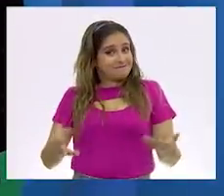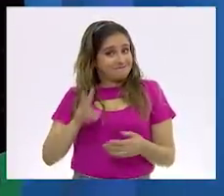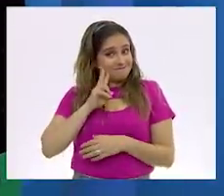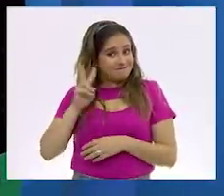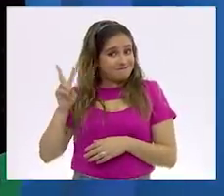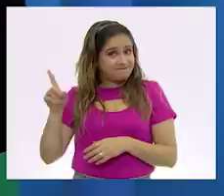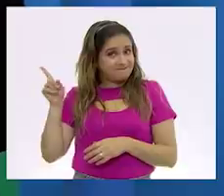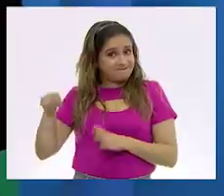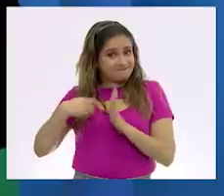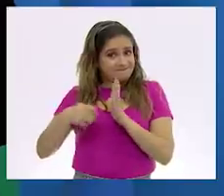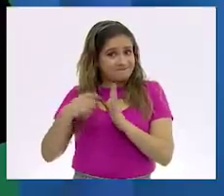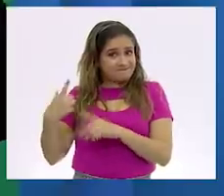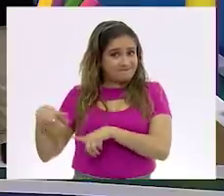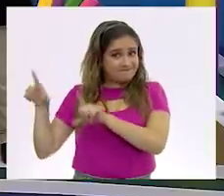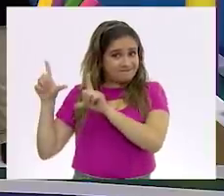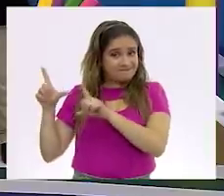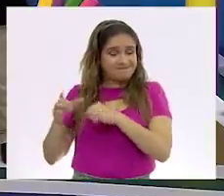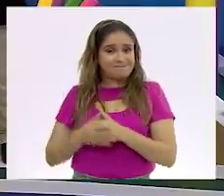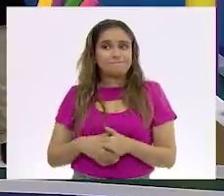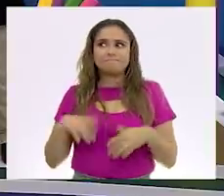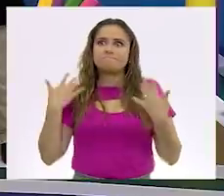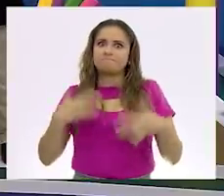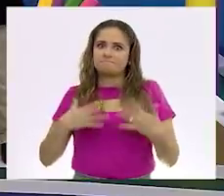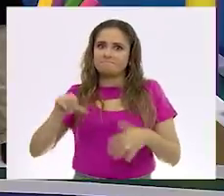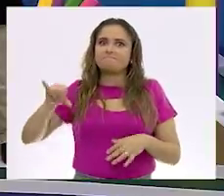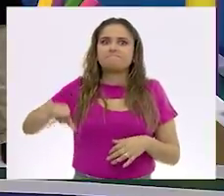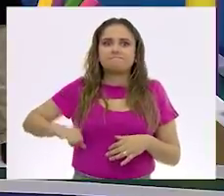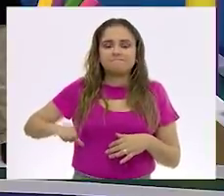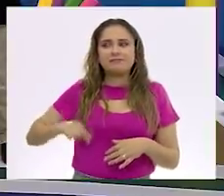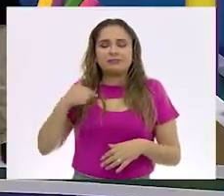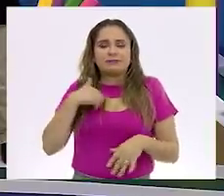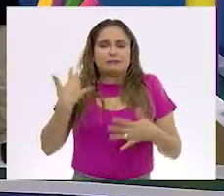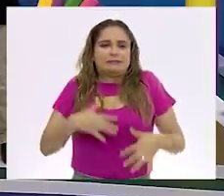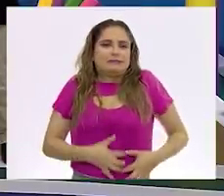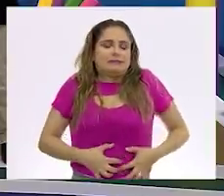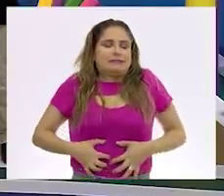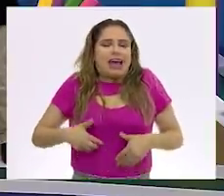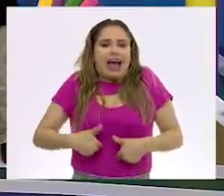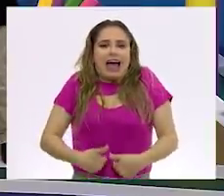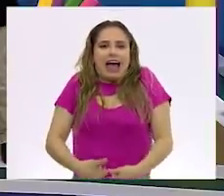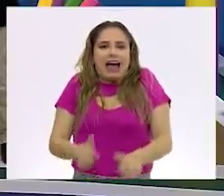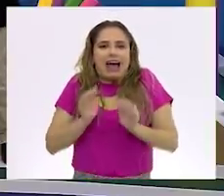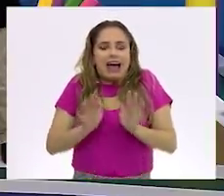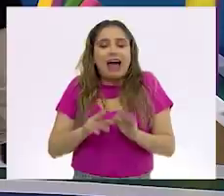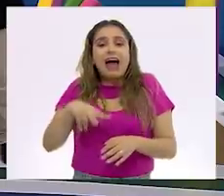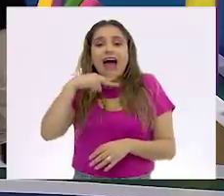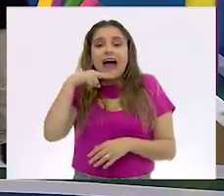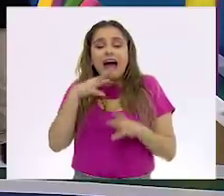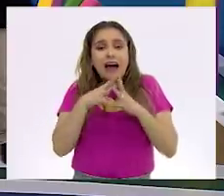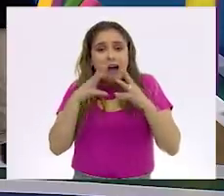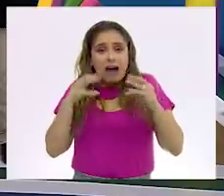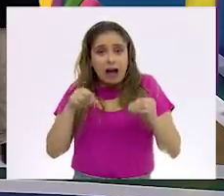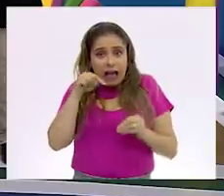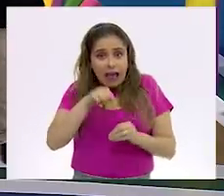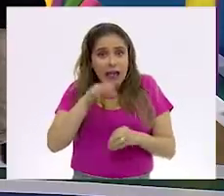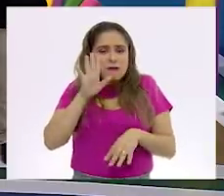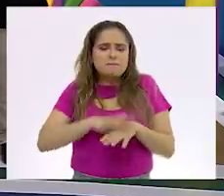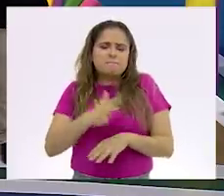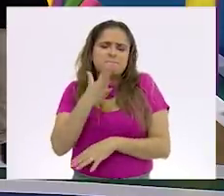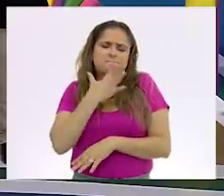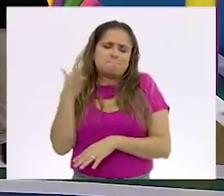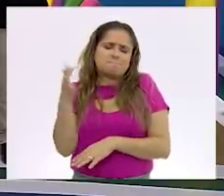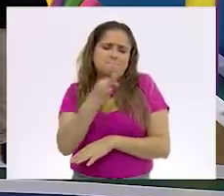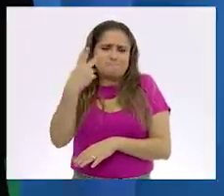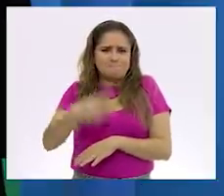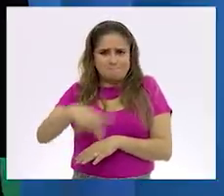pareció el video, Alfonso? Pues muy interesante, ya hasta me dio hambre, maestro. El aguacate es uno de los alimentos más ricos de